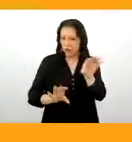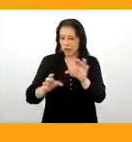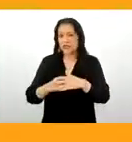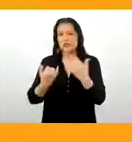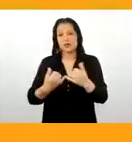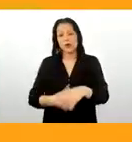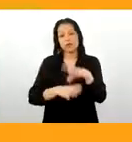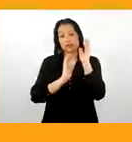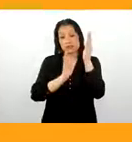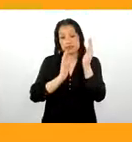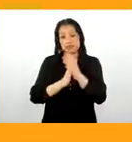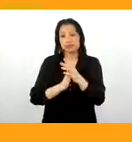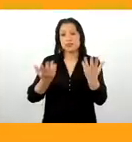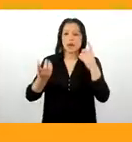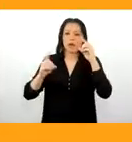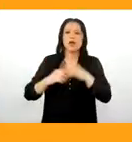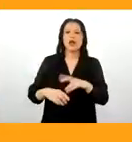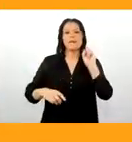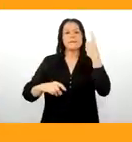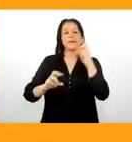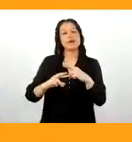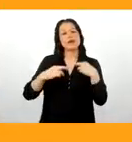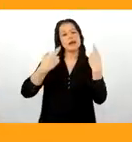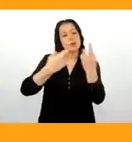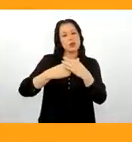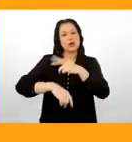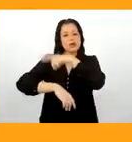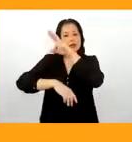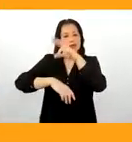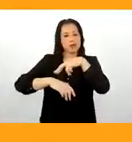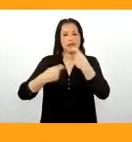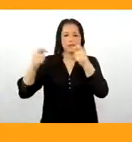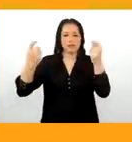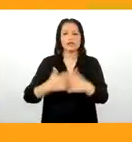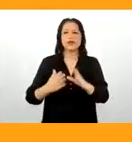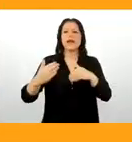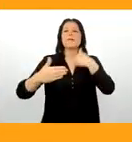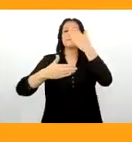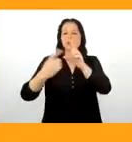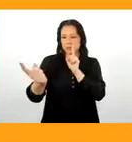desarrollado en el marco de la primera rueda interregional Destino del Sur. Hasta una próxima oportunidad.